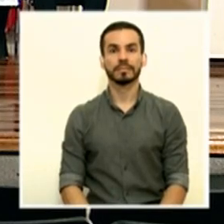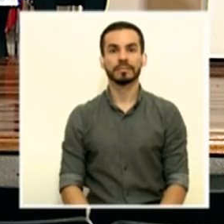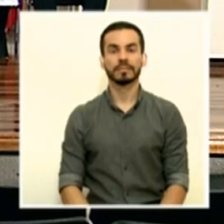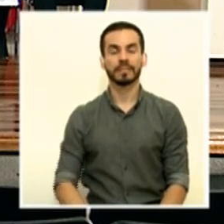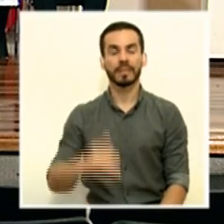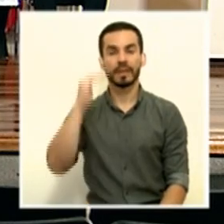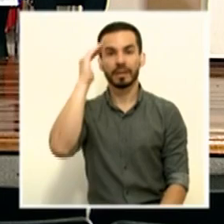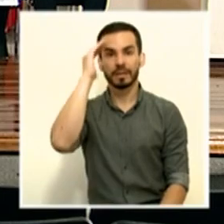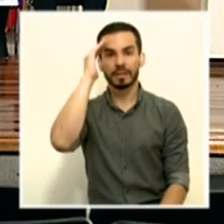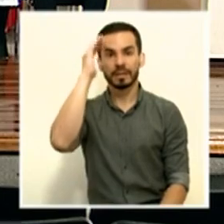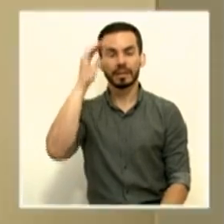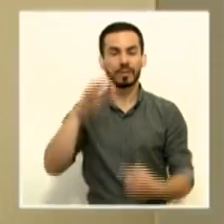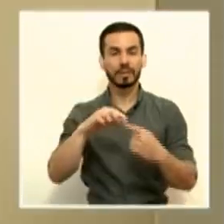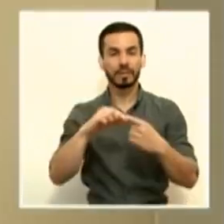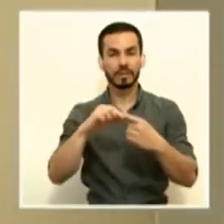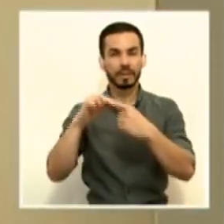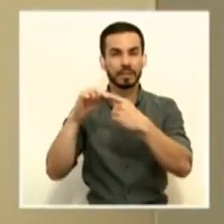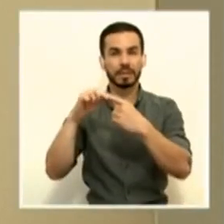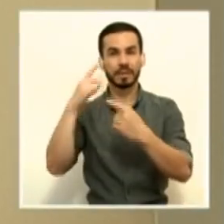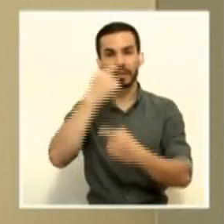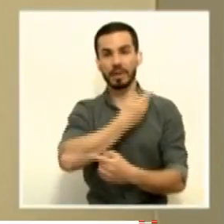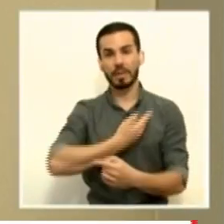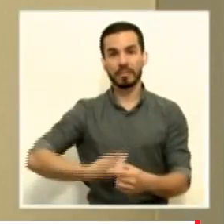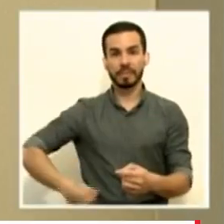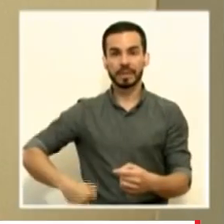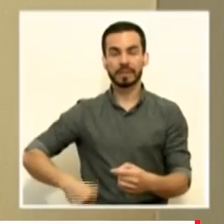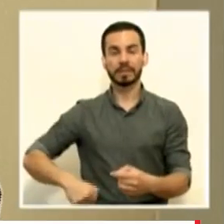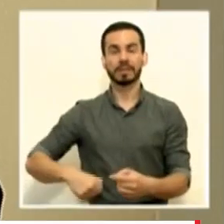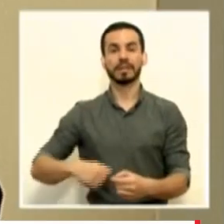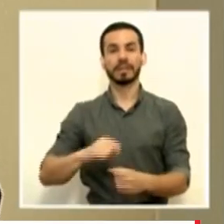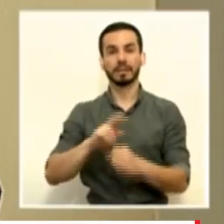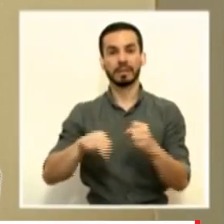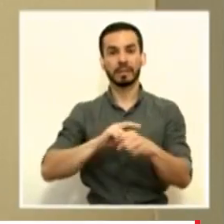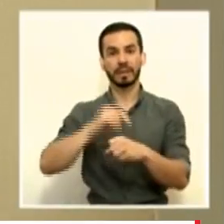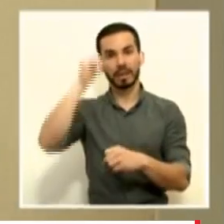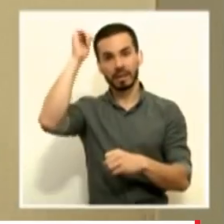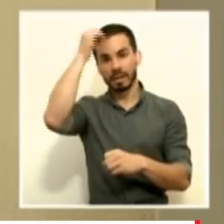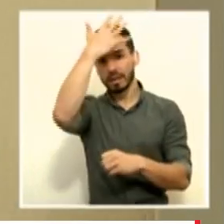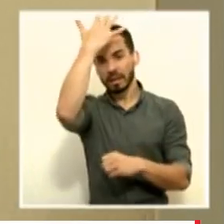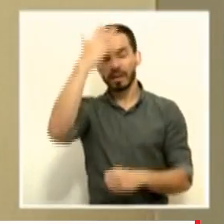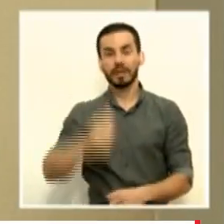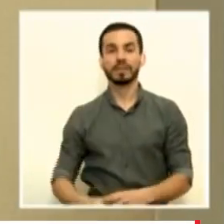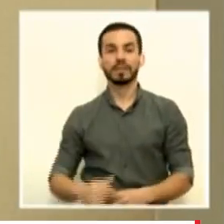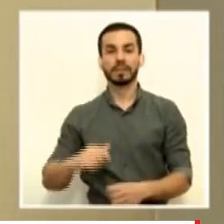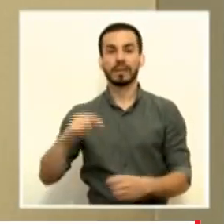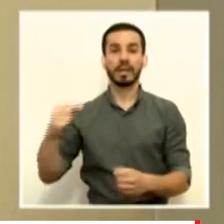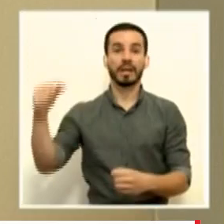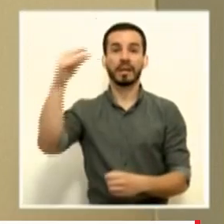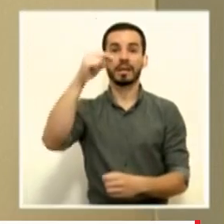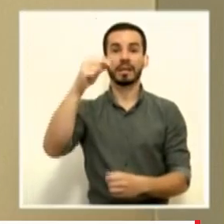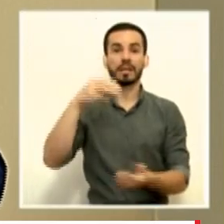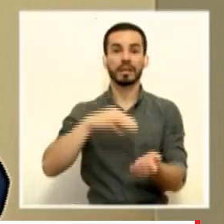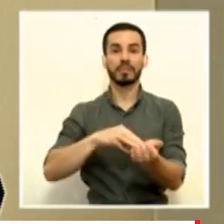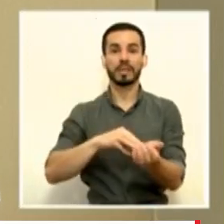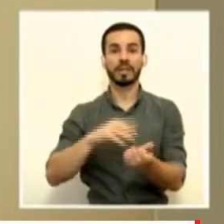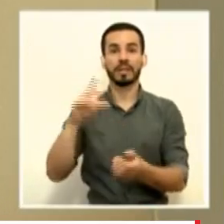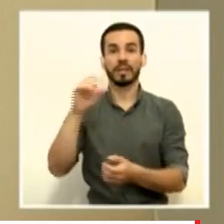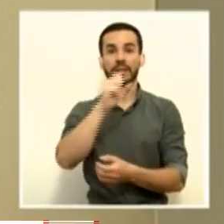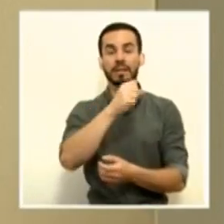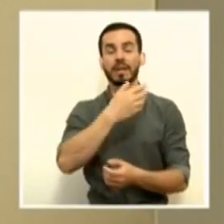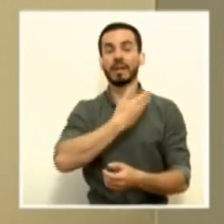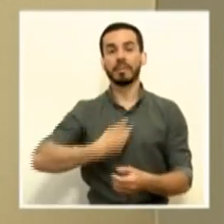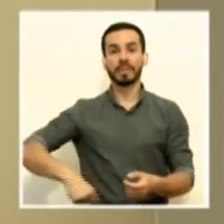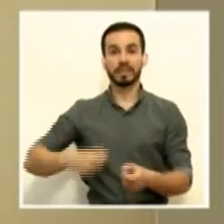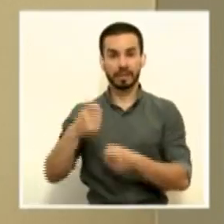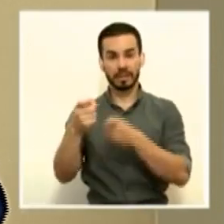Un saludo especial para el señor presidente de la República, Carlos Alvarado, para el gerente médico de la Caja y para el